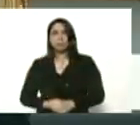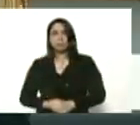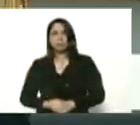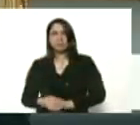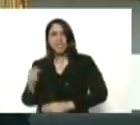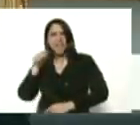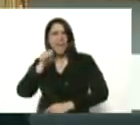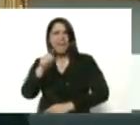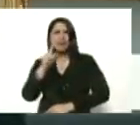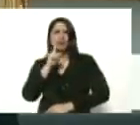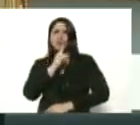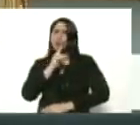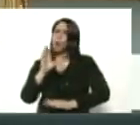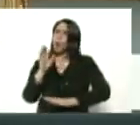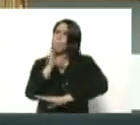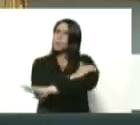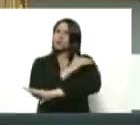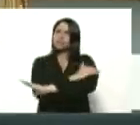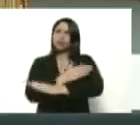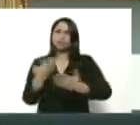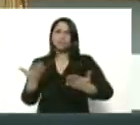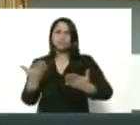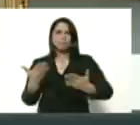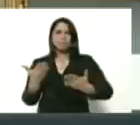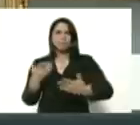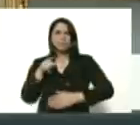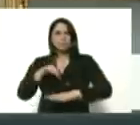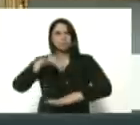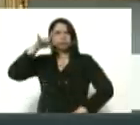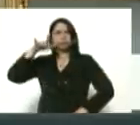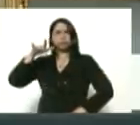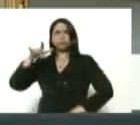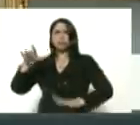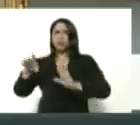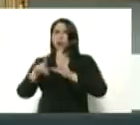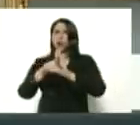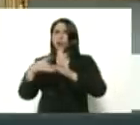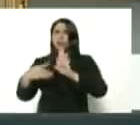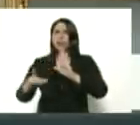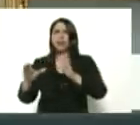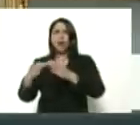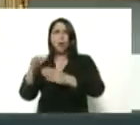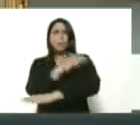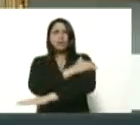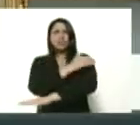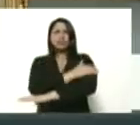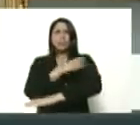eso que se llama oposición extremista de derecha en Venezuela.